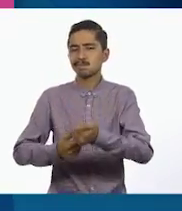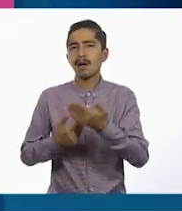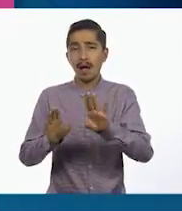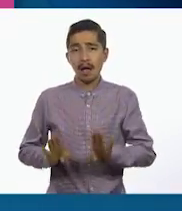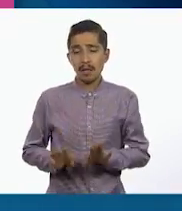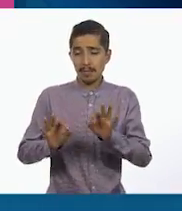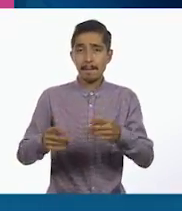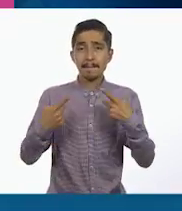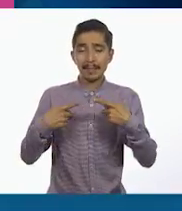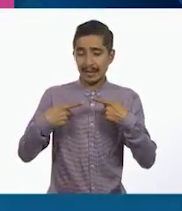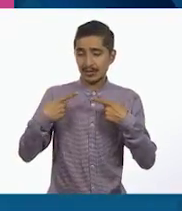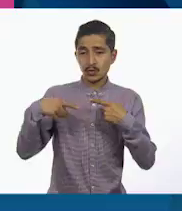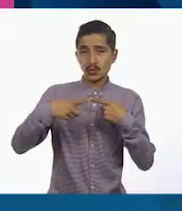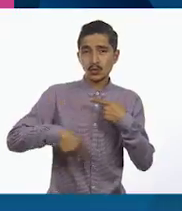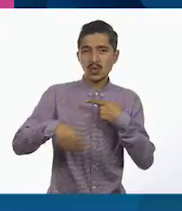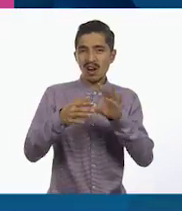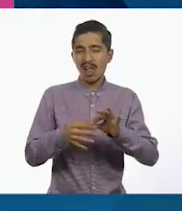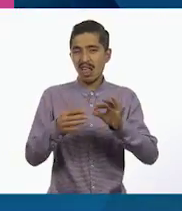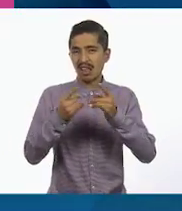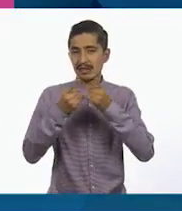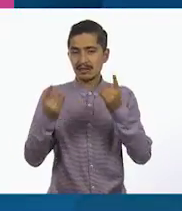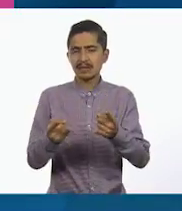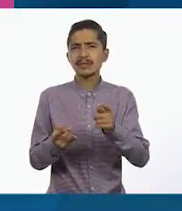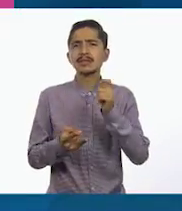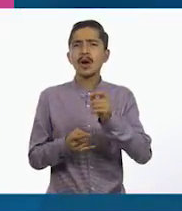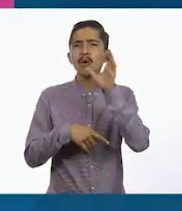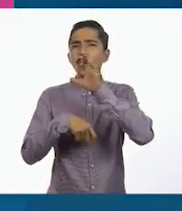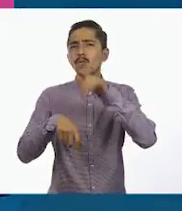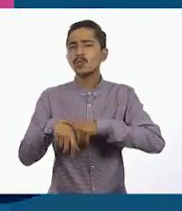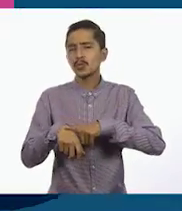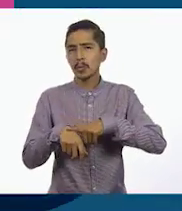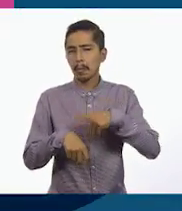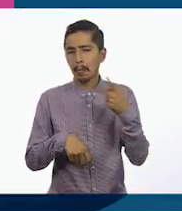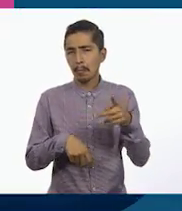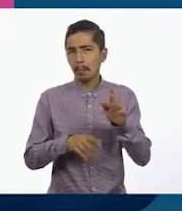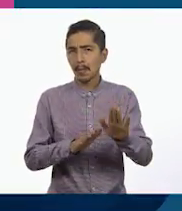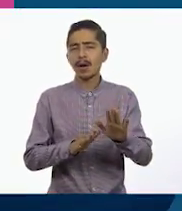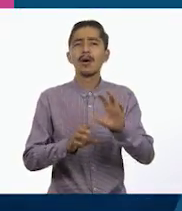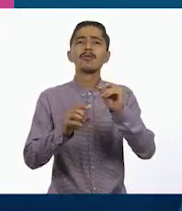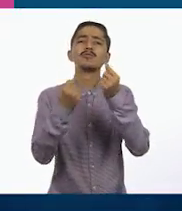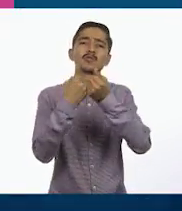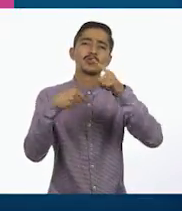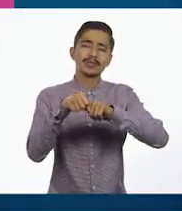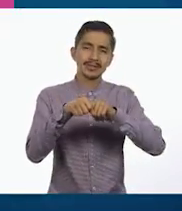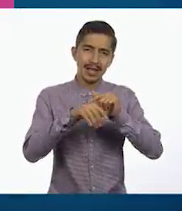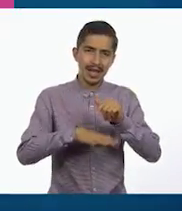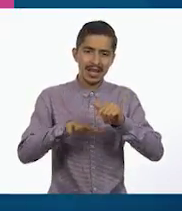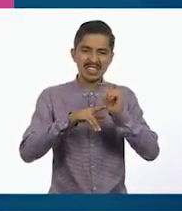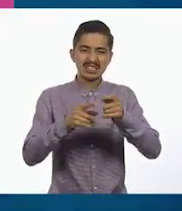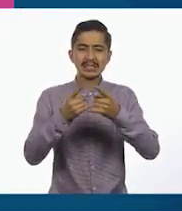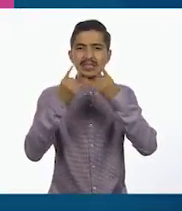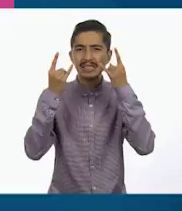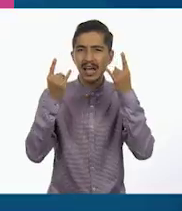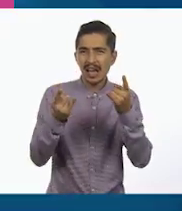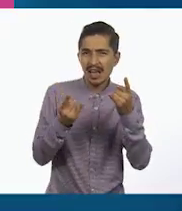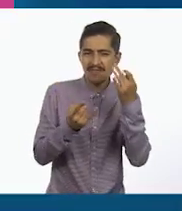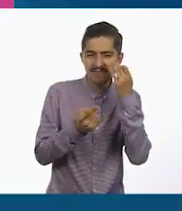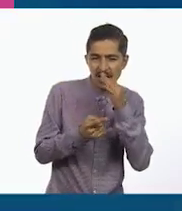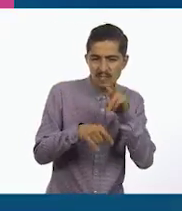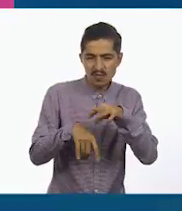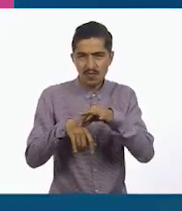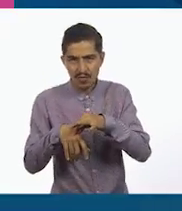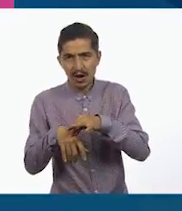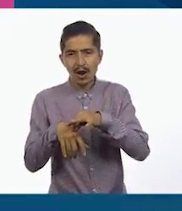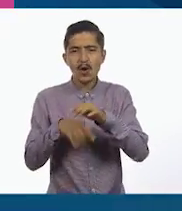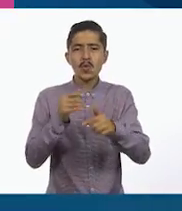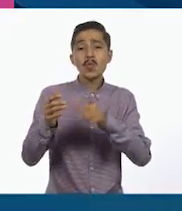los personajes están dadas por un ámbito cultural y social. La leyenda se sitúa en un lugar y